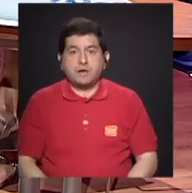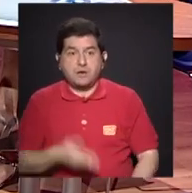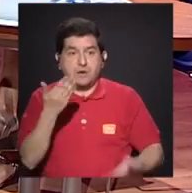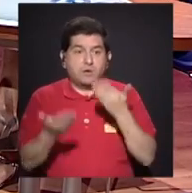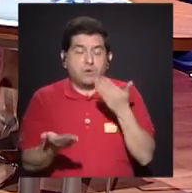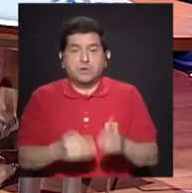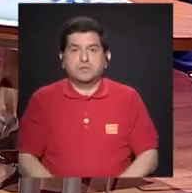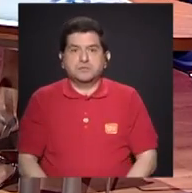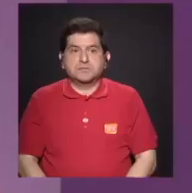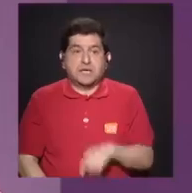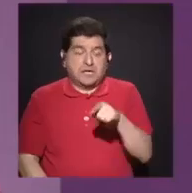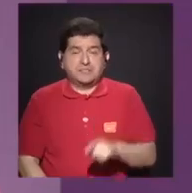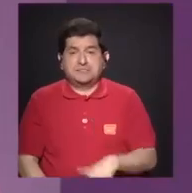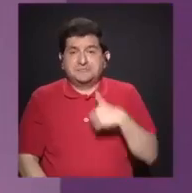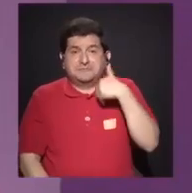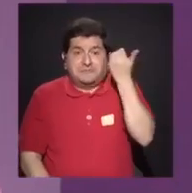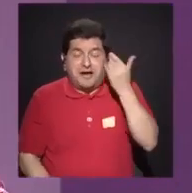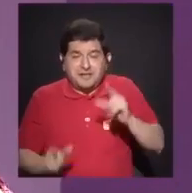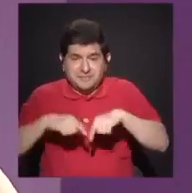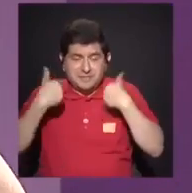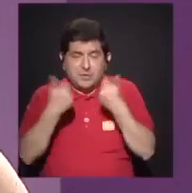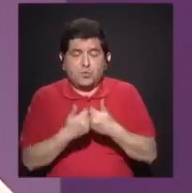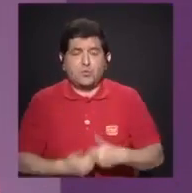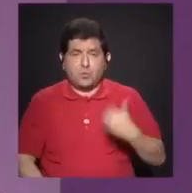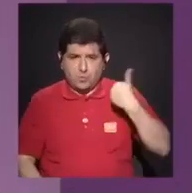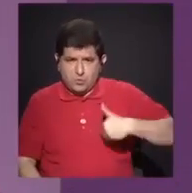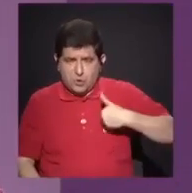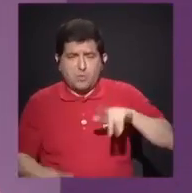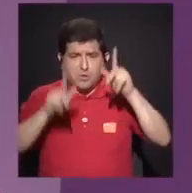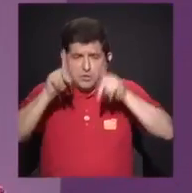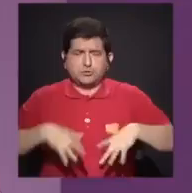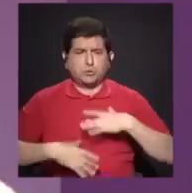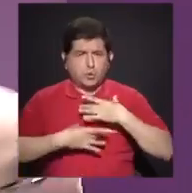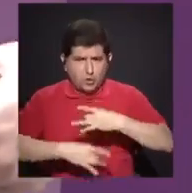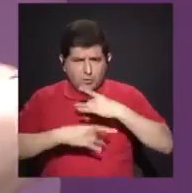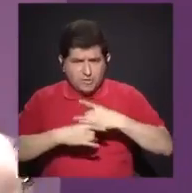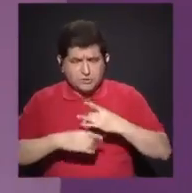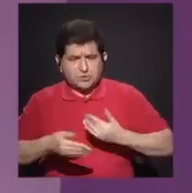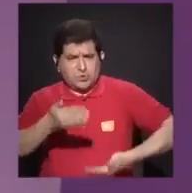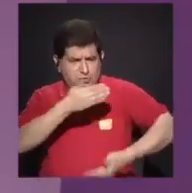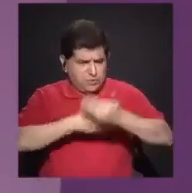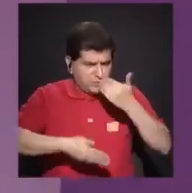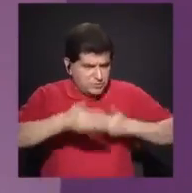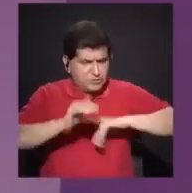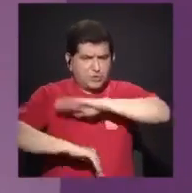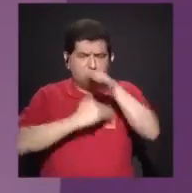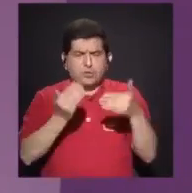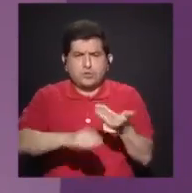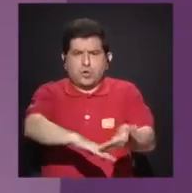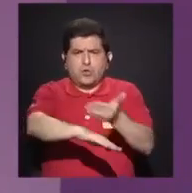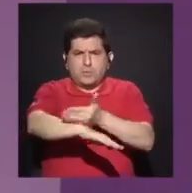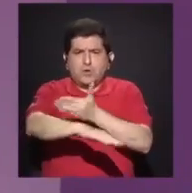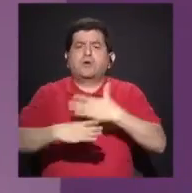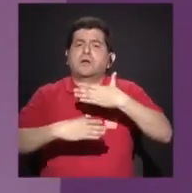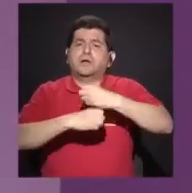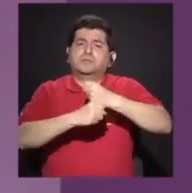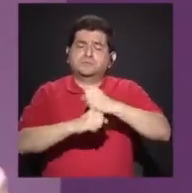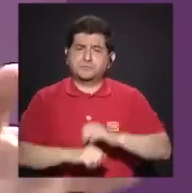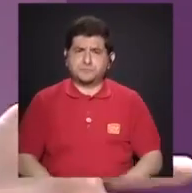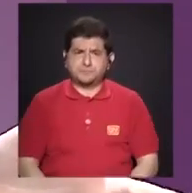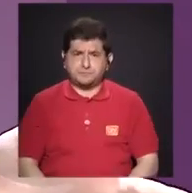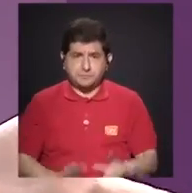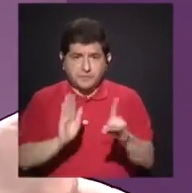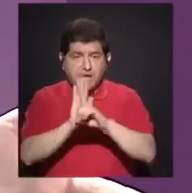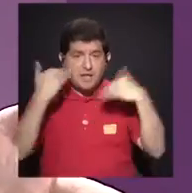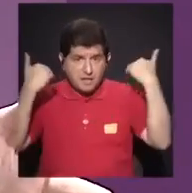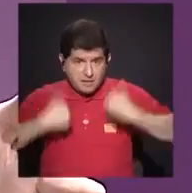merced justamente de estos grupos de hombres y de estas personas que están interesadas en retroceder todos los avances que ya hemos tenido. En materia